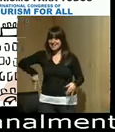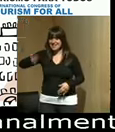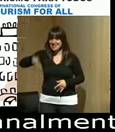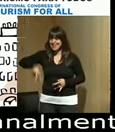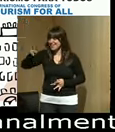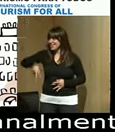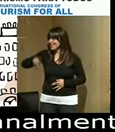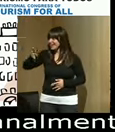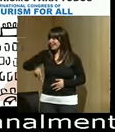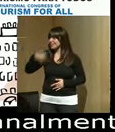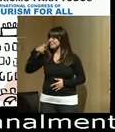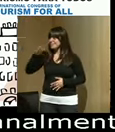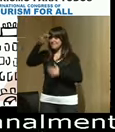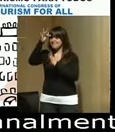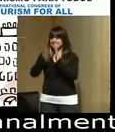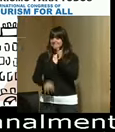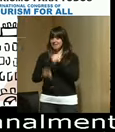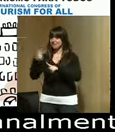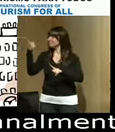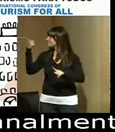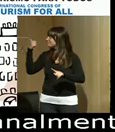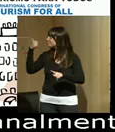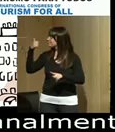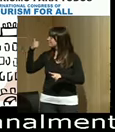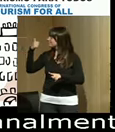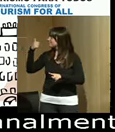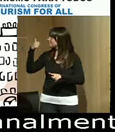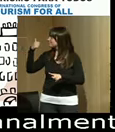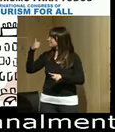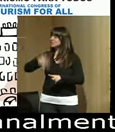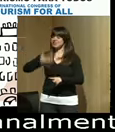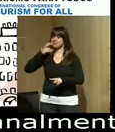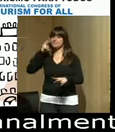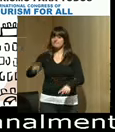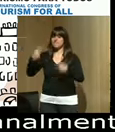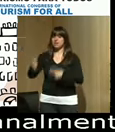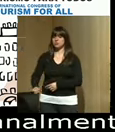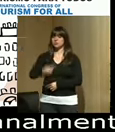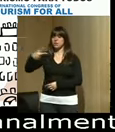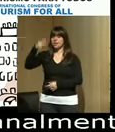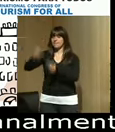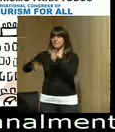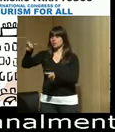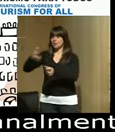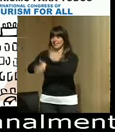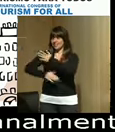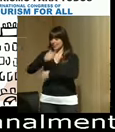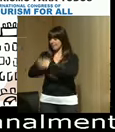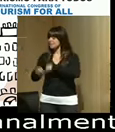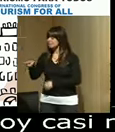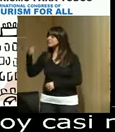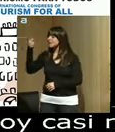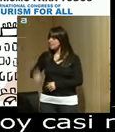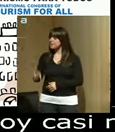variable explicativa sería la categoría never. Pues bien, si yo me voy ahora al resultado, me voy a la muestra de las personas con discapacidad, obtengo